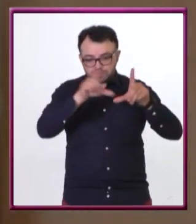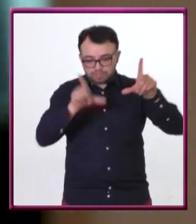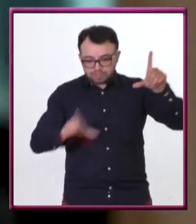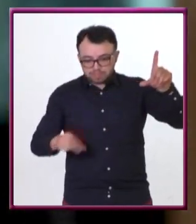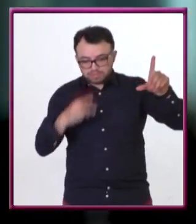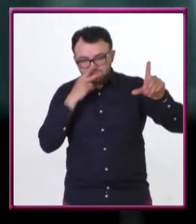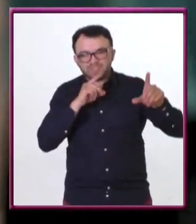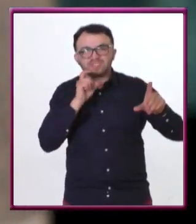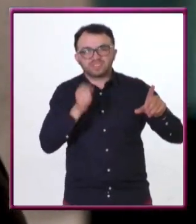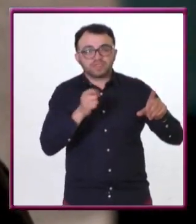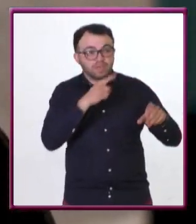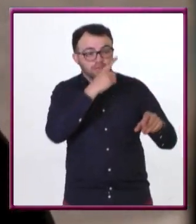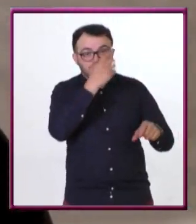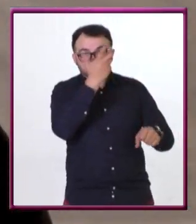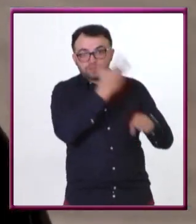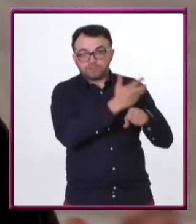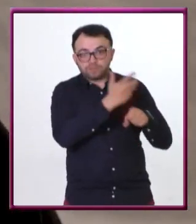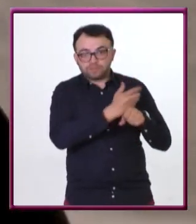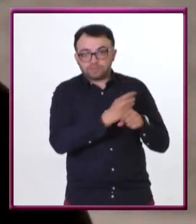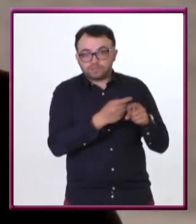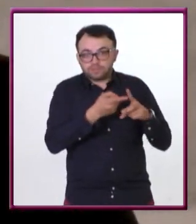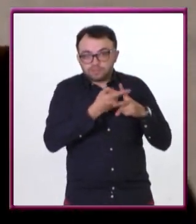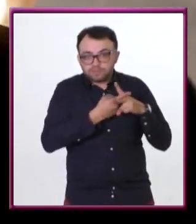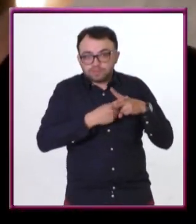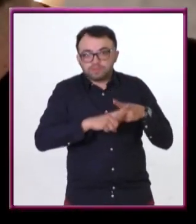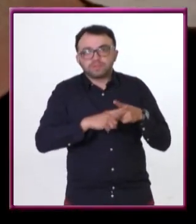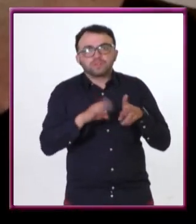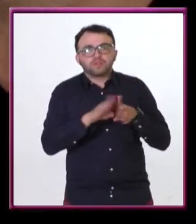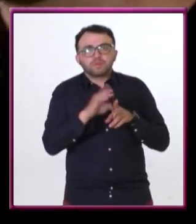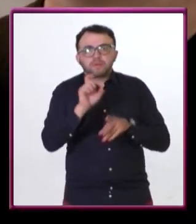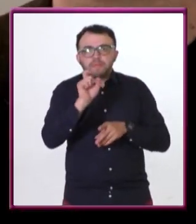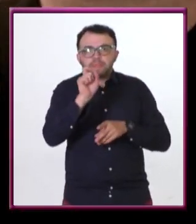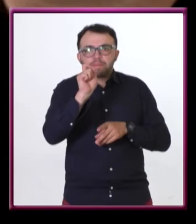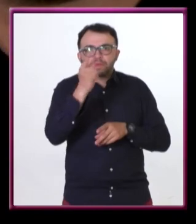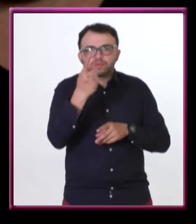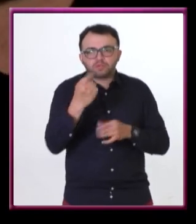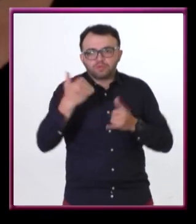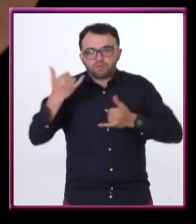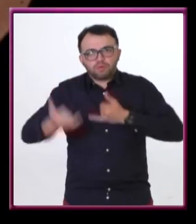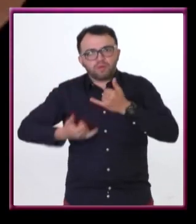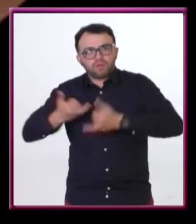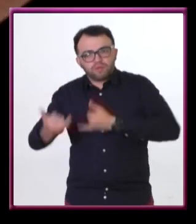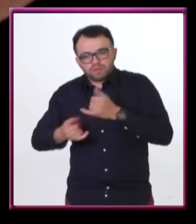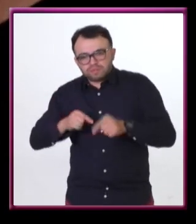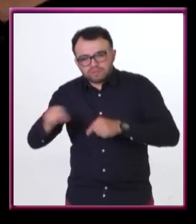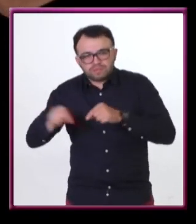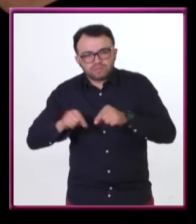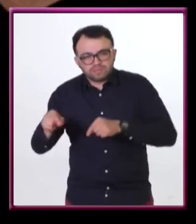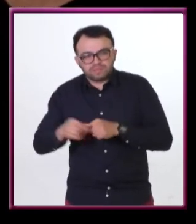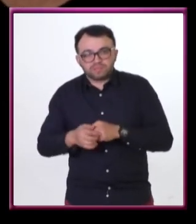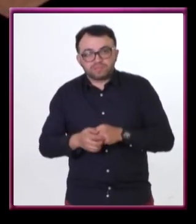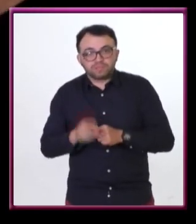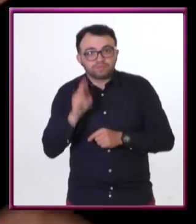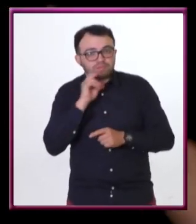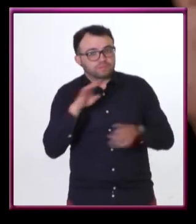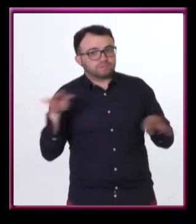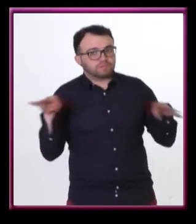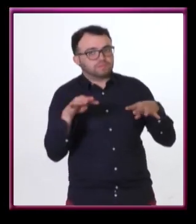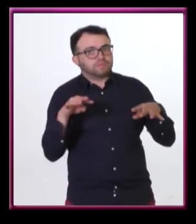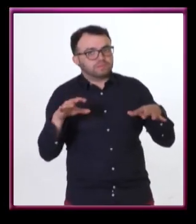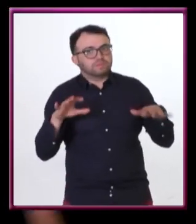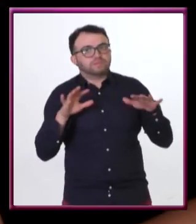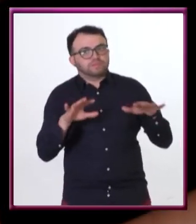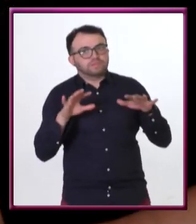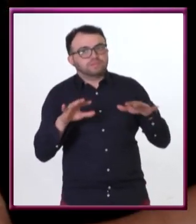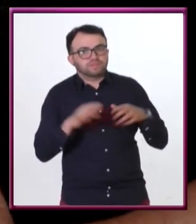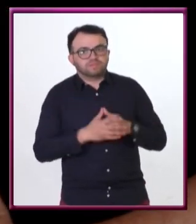el jugador estadounidense Bobby Fischer jugara 21 partidos contra Boris Spassky. El contexto es insuperable, 2